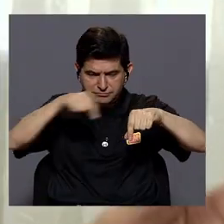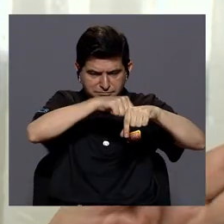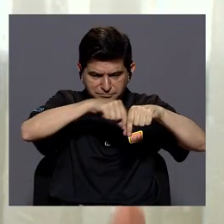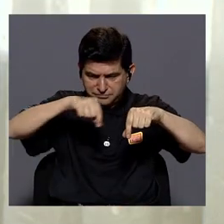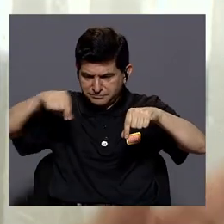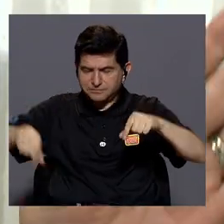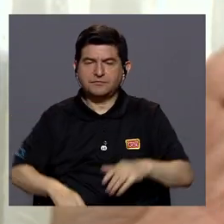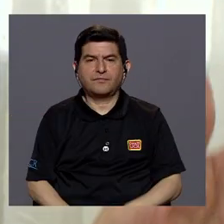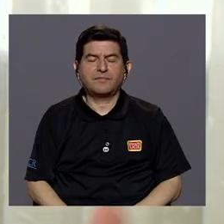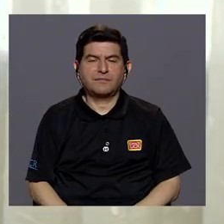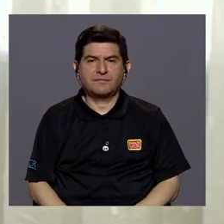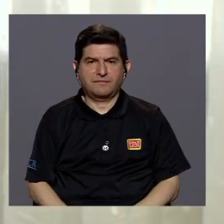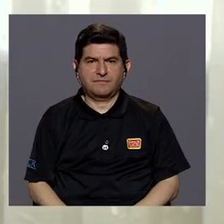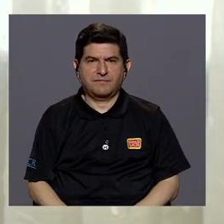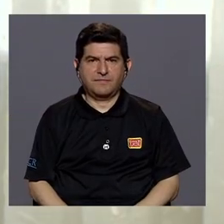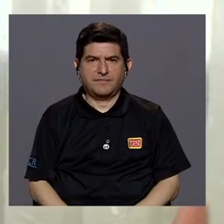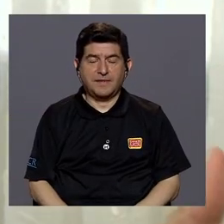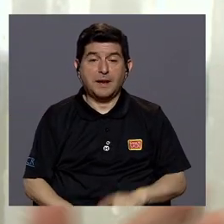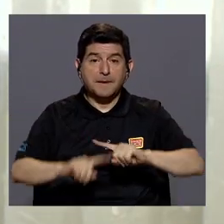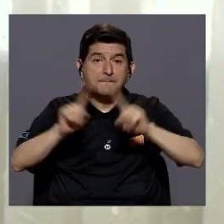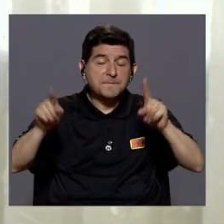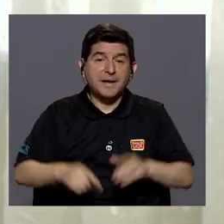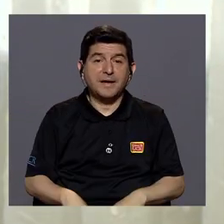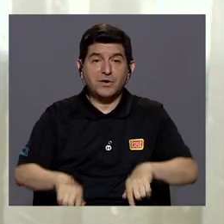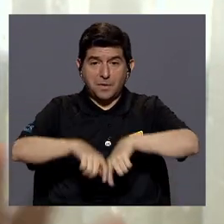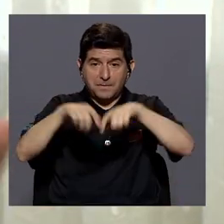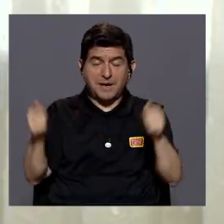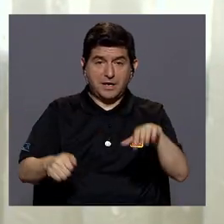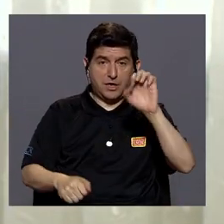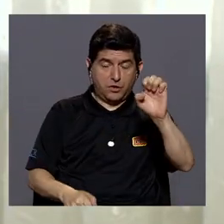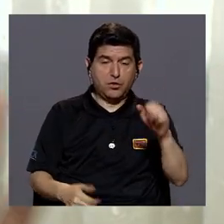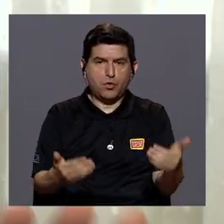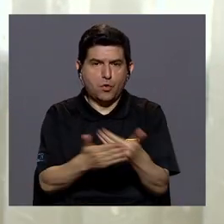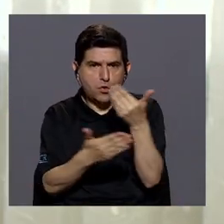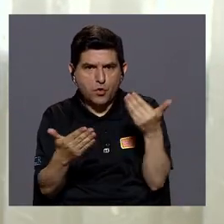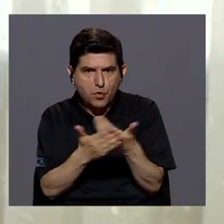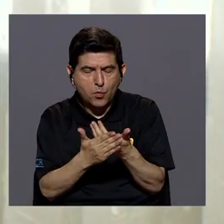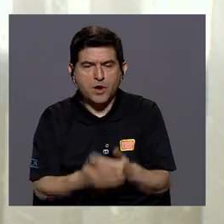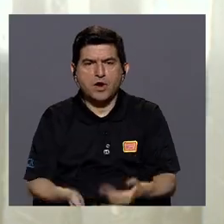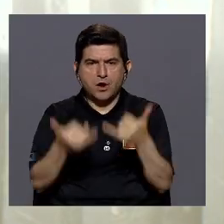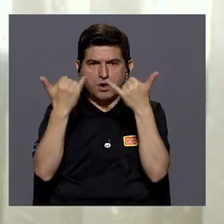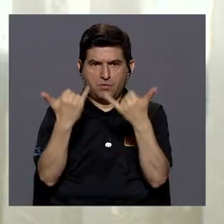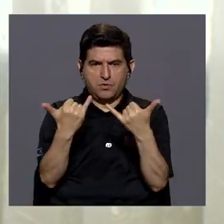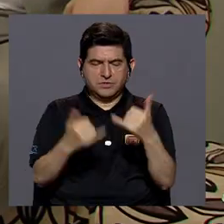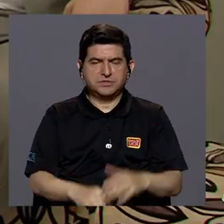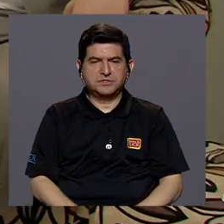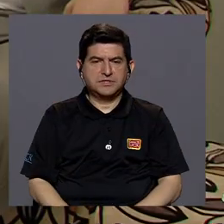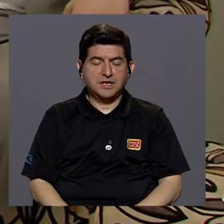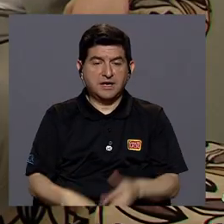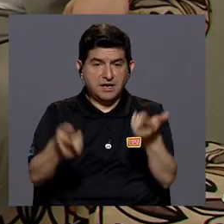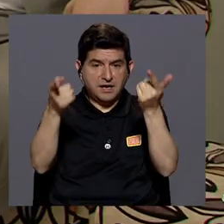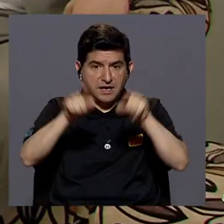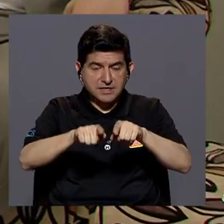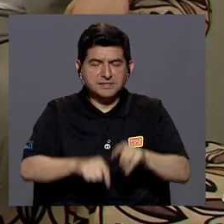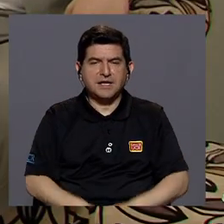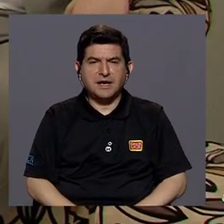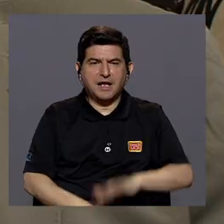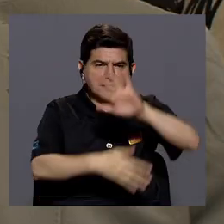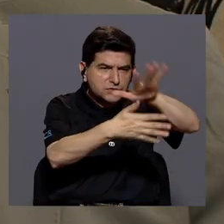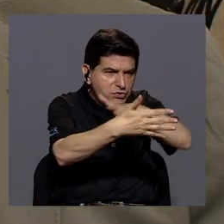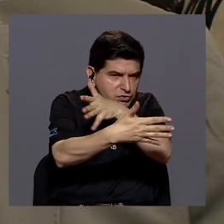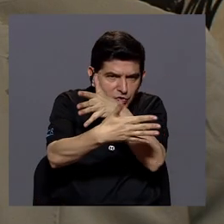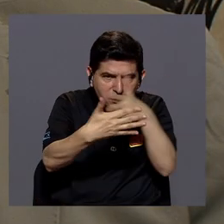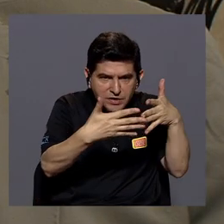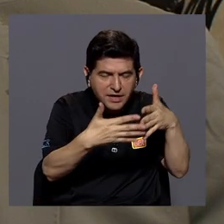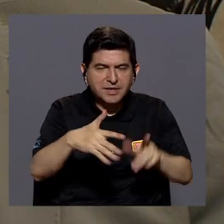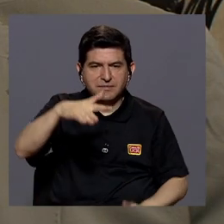Excelsior trajo la nueva de foto, ya la foto con foto. Sí, la diagramación la hizo